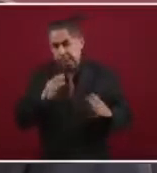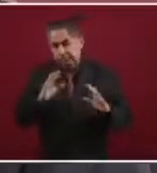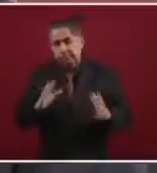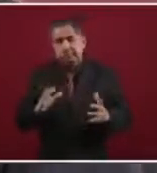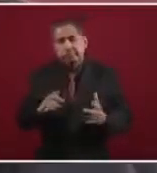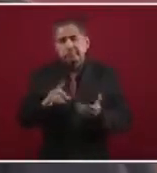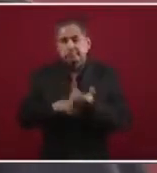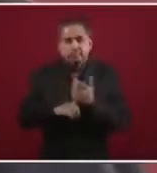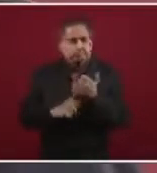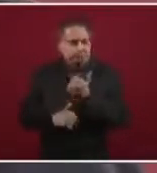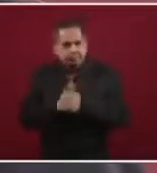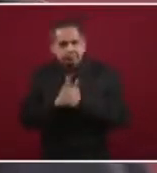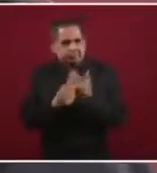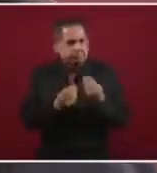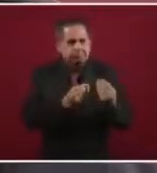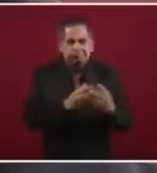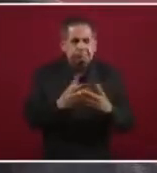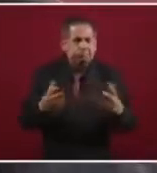tiene mucha competencia.